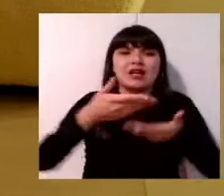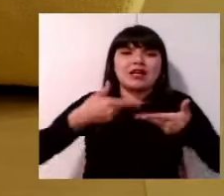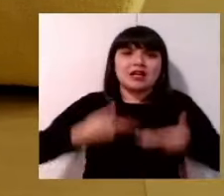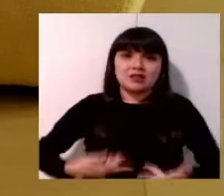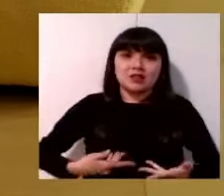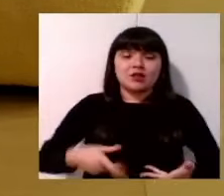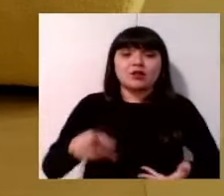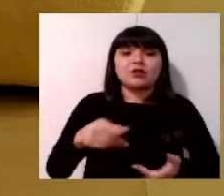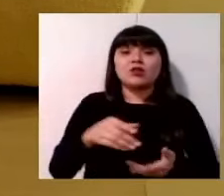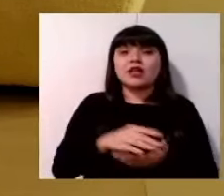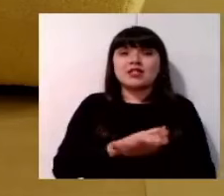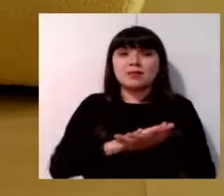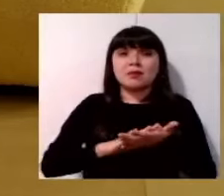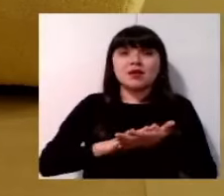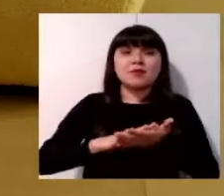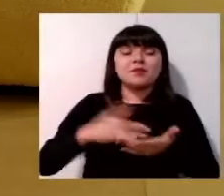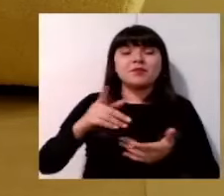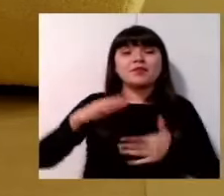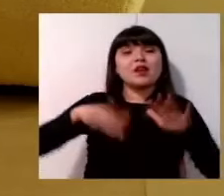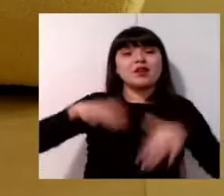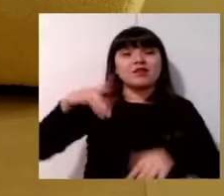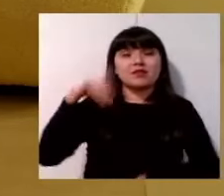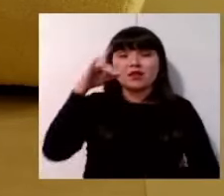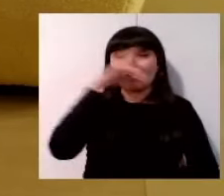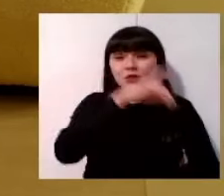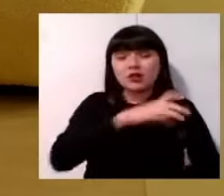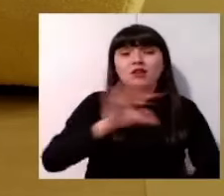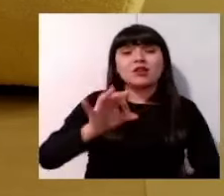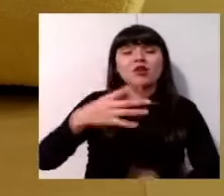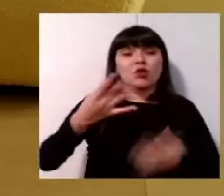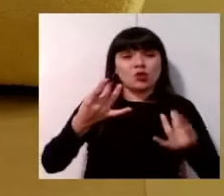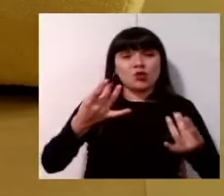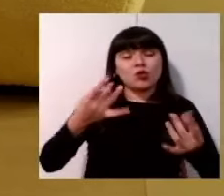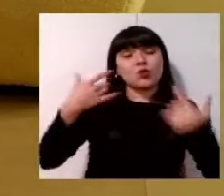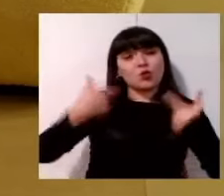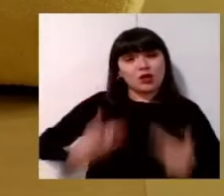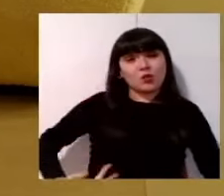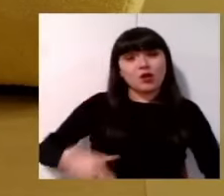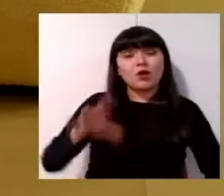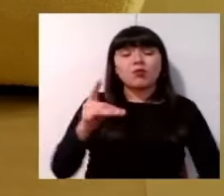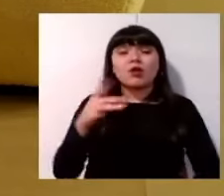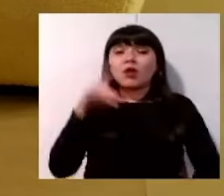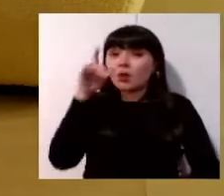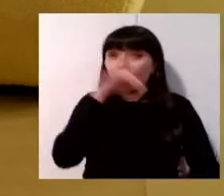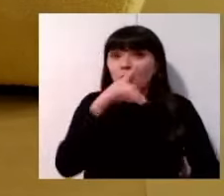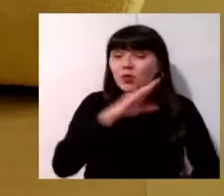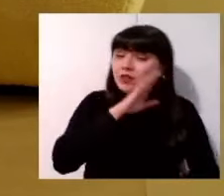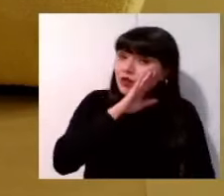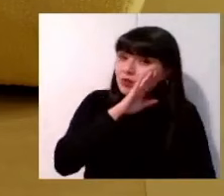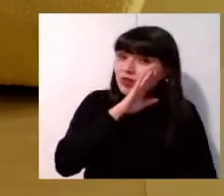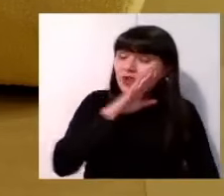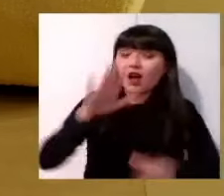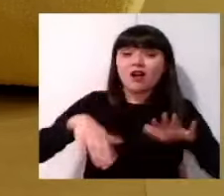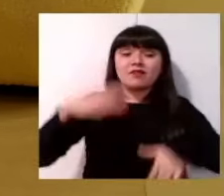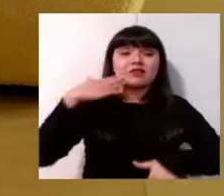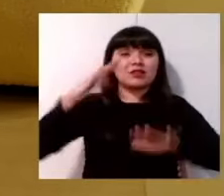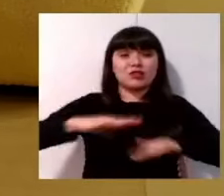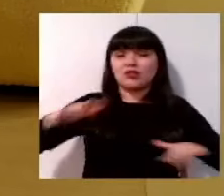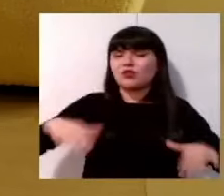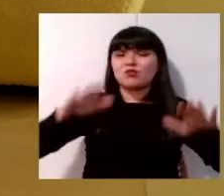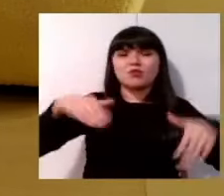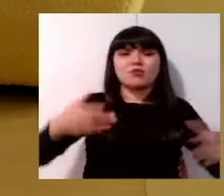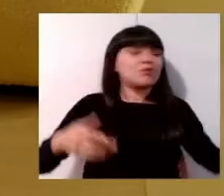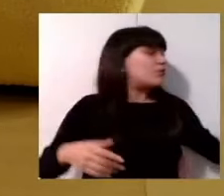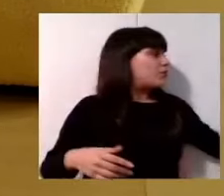uno se acuesta y como que le duele el cuerpo, como que se da vueltas, te cuesta dormir. En los niños es lo mismo. Y en los más chiquititos lloran y eso. Entonces,